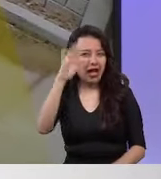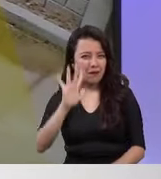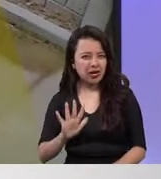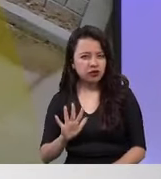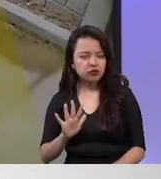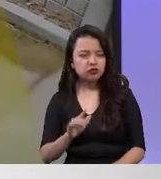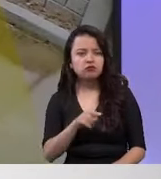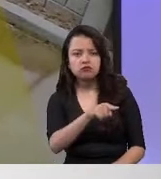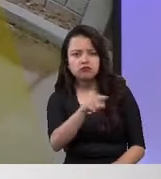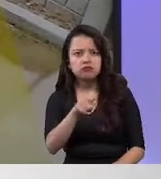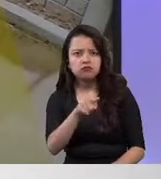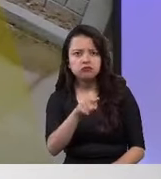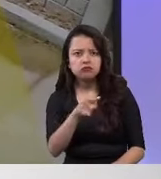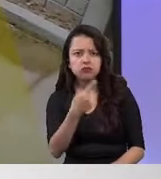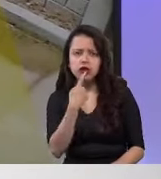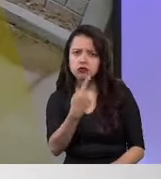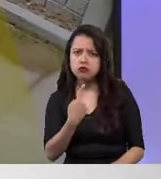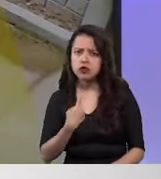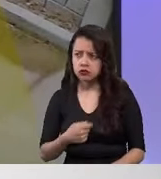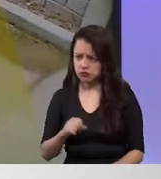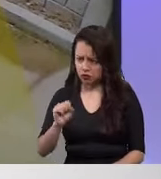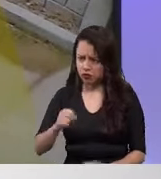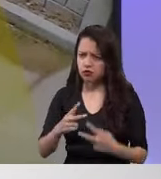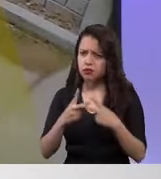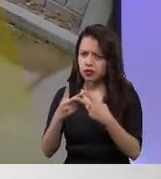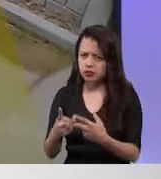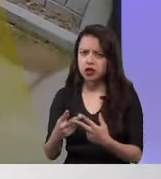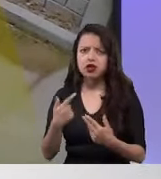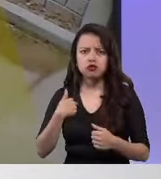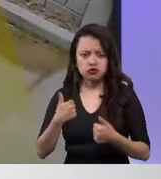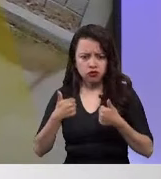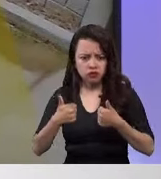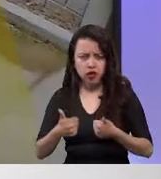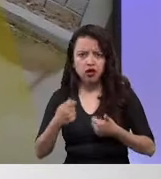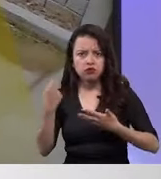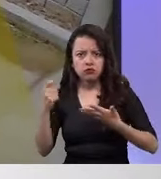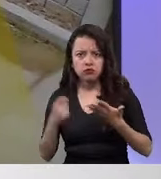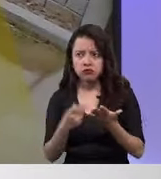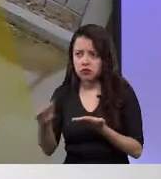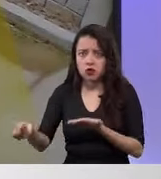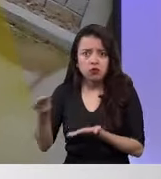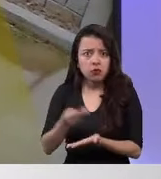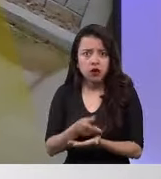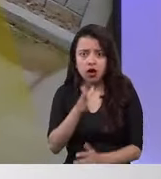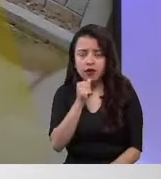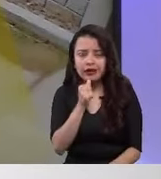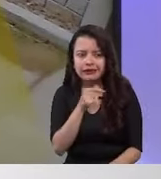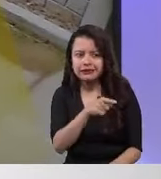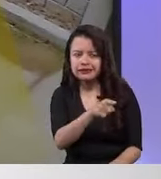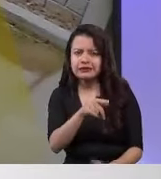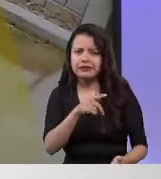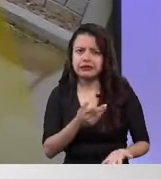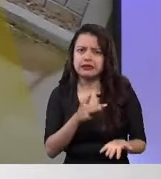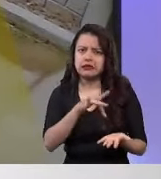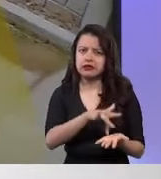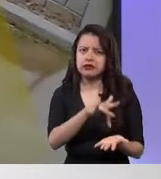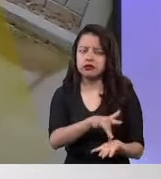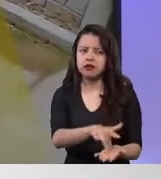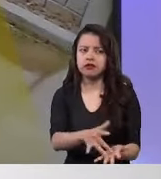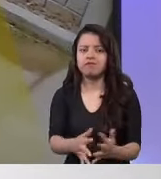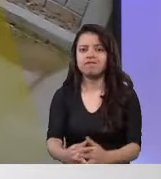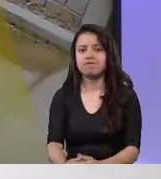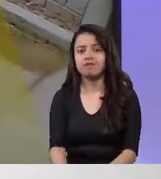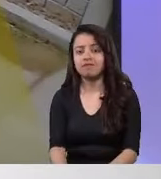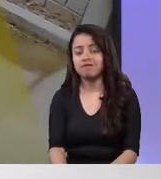sí presté la maquinaria amarilla, yo sí hice las cosas bien y hasta la fecha no me han pagado. Según lo que nos dicen en W Sin Carreta,